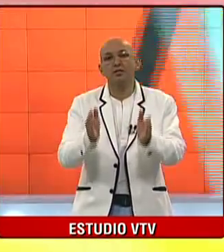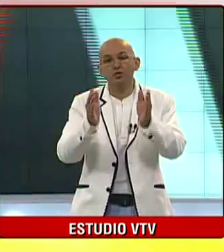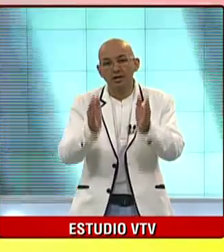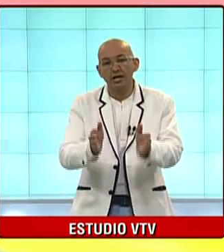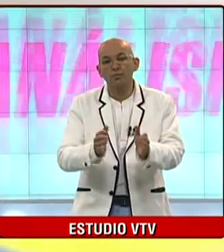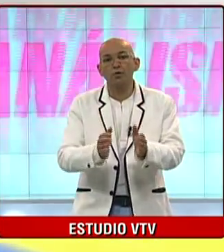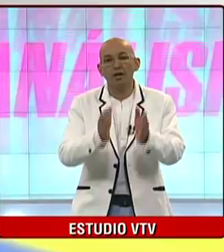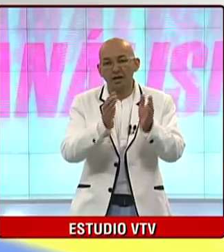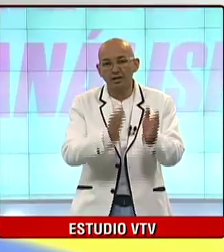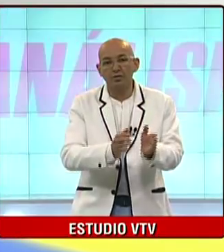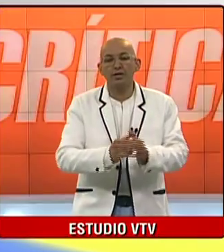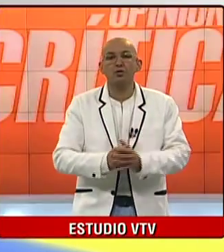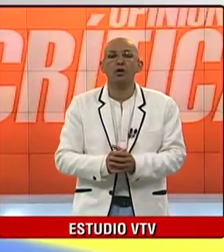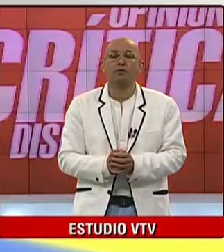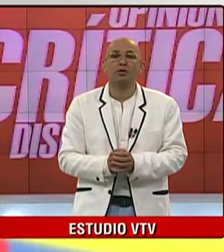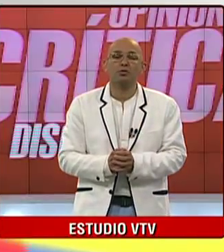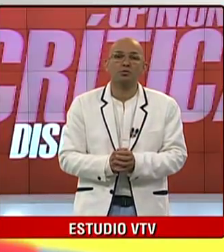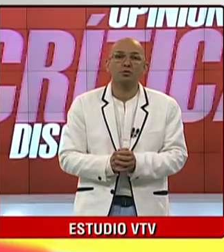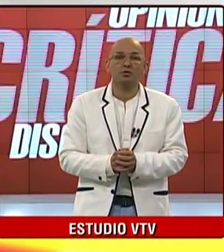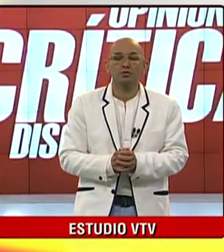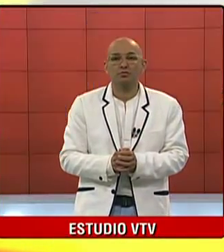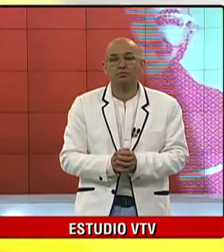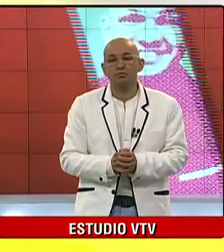siguen insistiendo en llegar al poder a través de